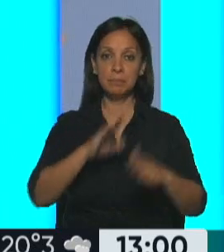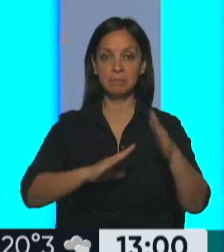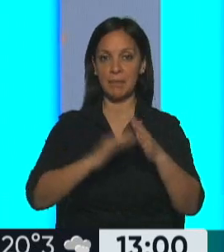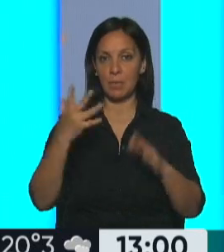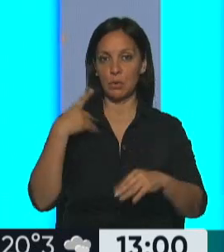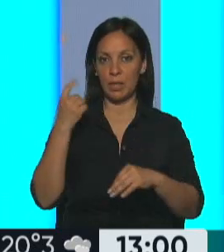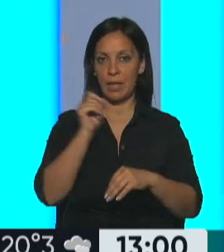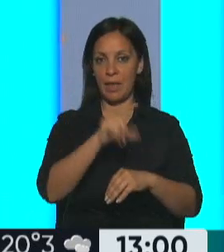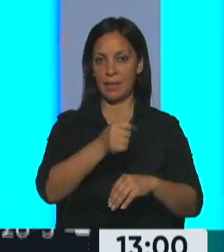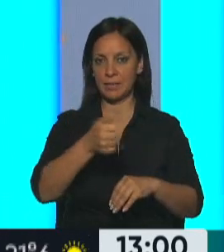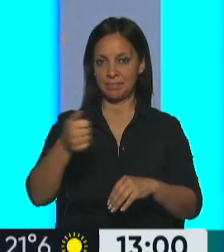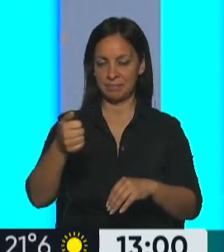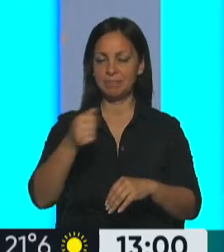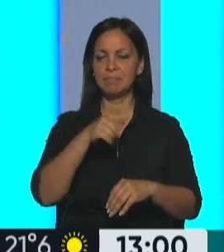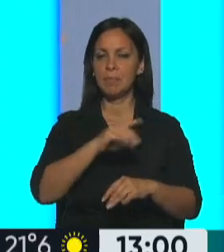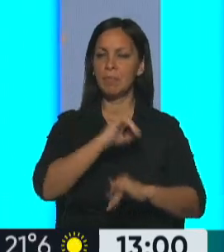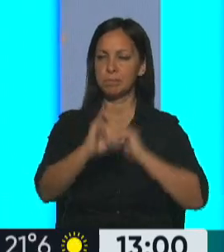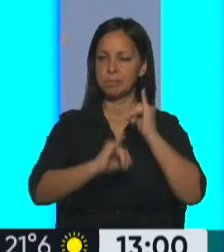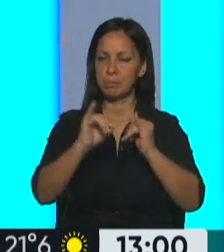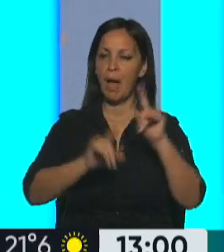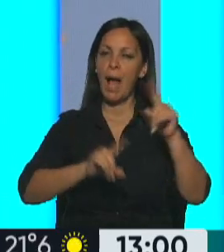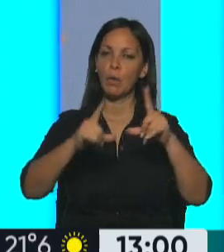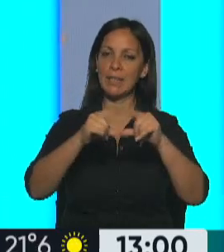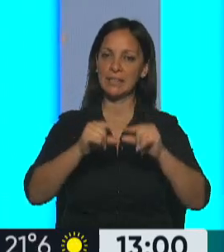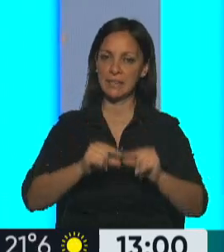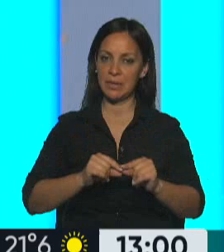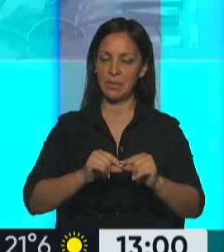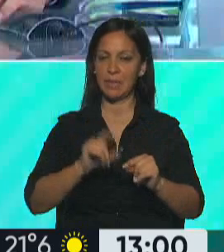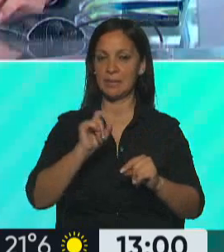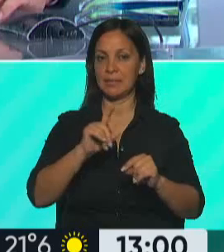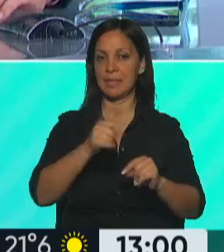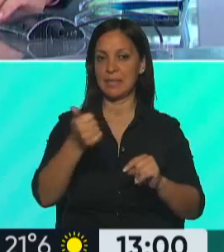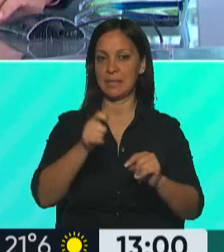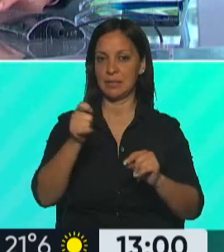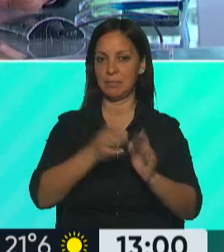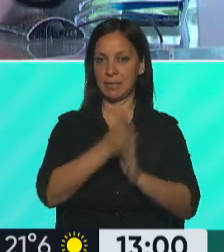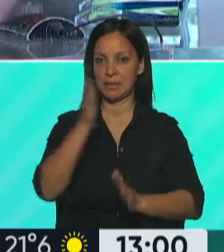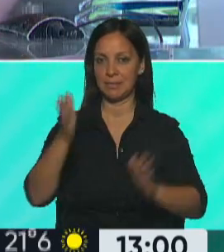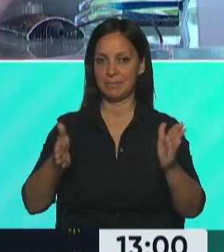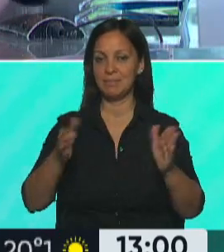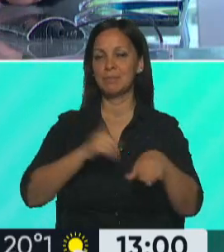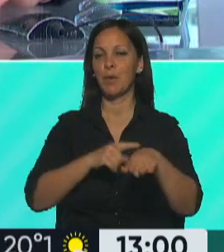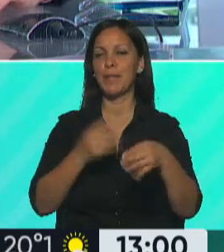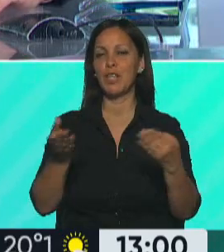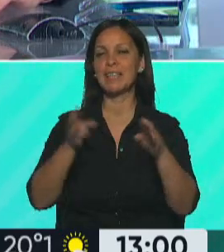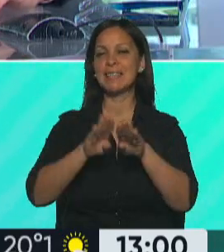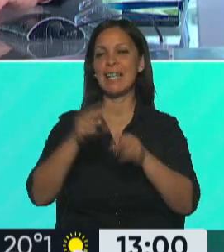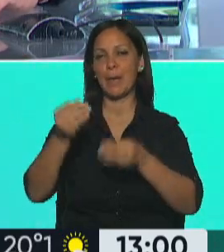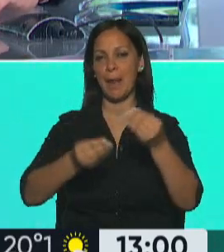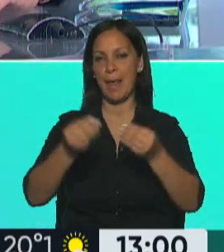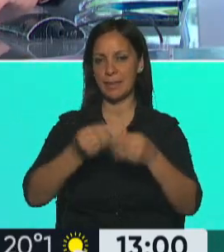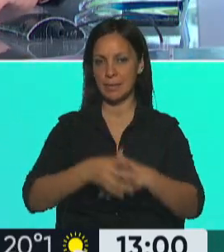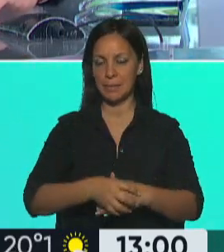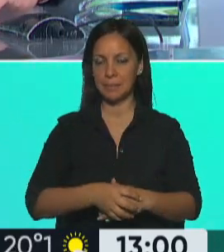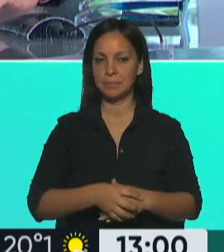Argentina que encabeza Pablo serien algunos de los números del segundo semestre números que se van a conocer cuando se cierre definitivamente el balance pero los números